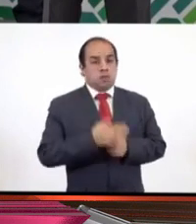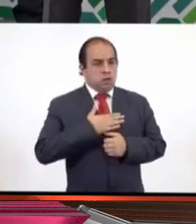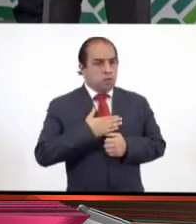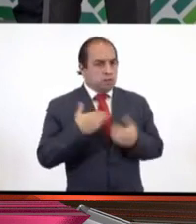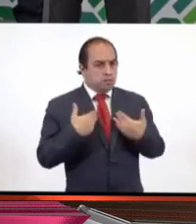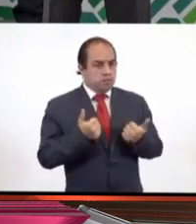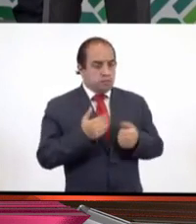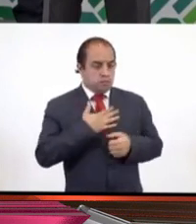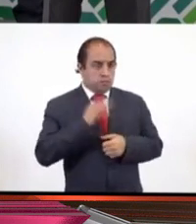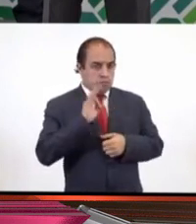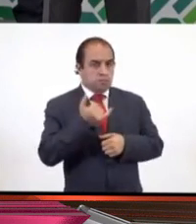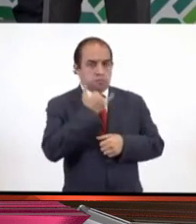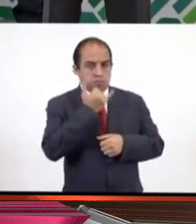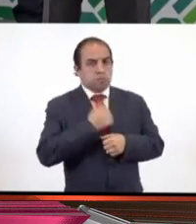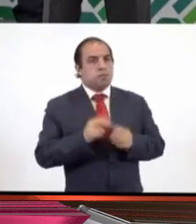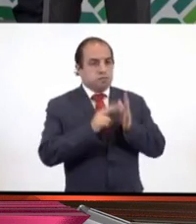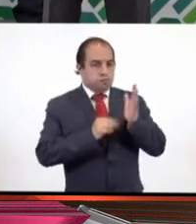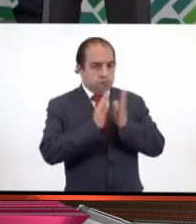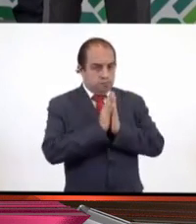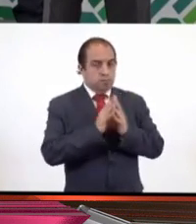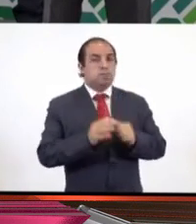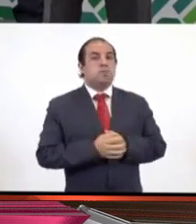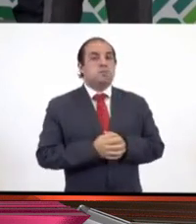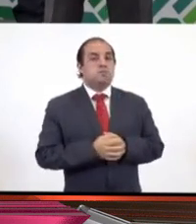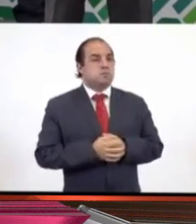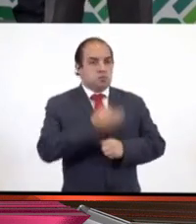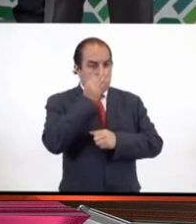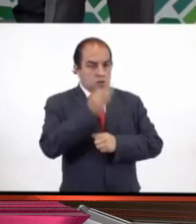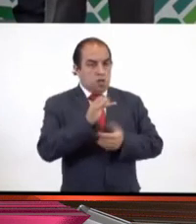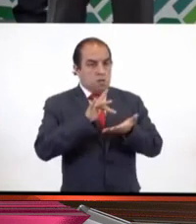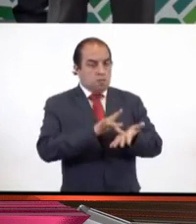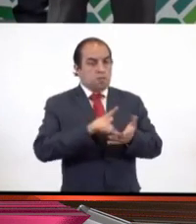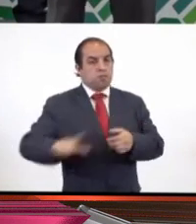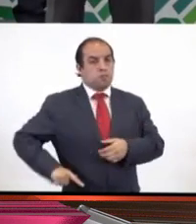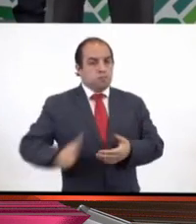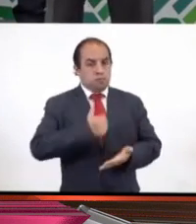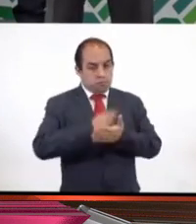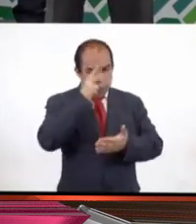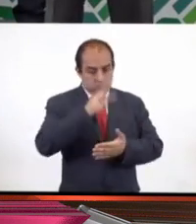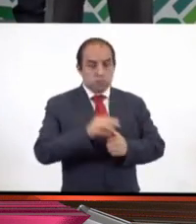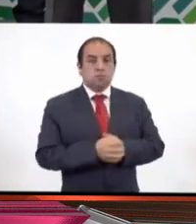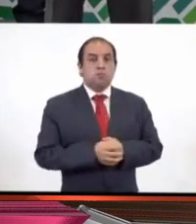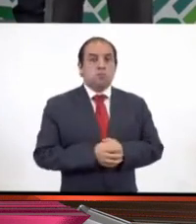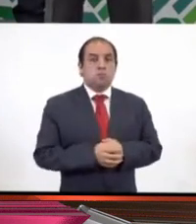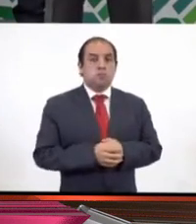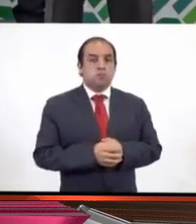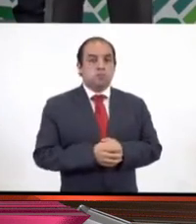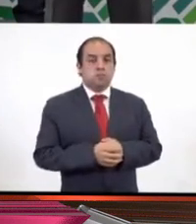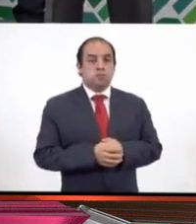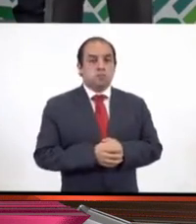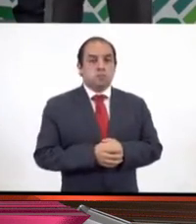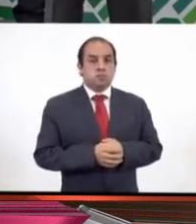entiendo, doctora, si estoy equivocado usted me corrige, no han aceptado el apoyo del gobierno de la Ciudad de México y